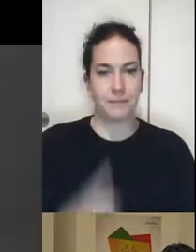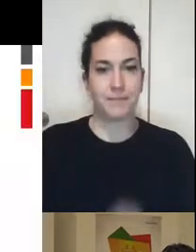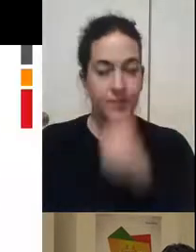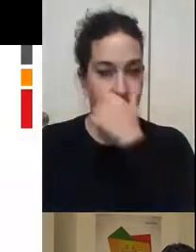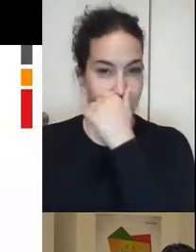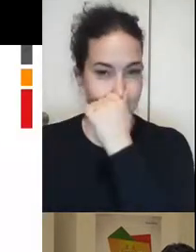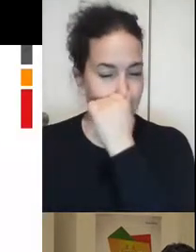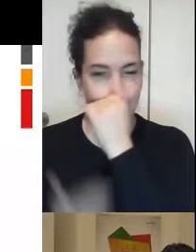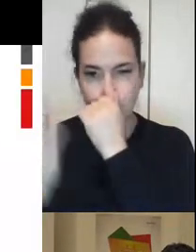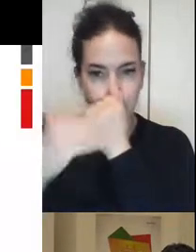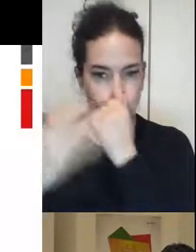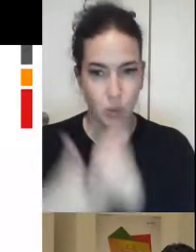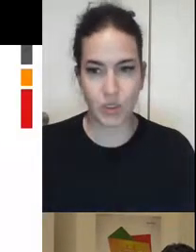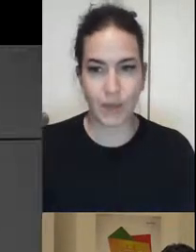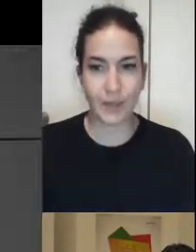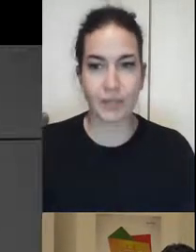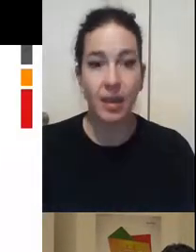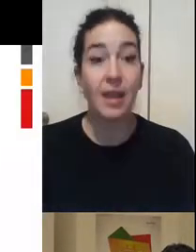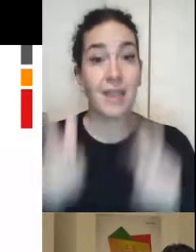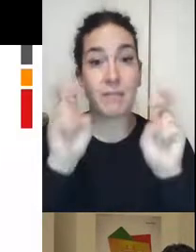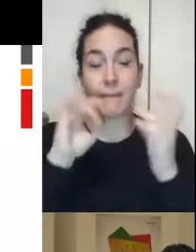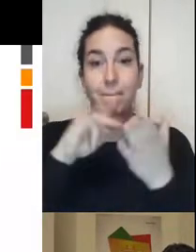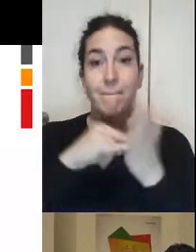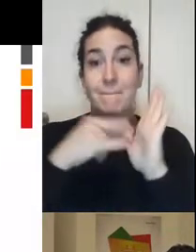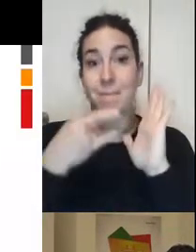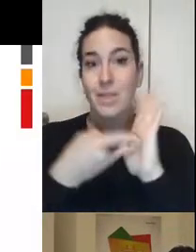No. Para mencionar algo sobre el método,